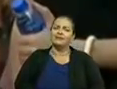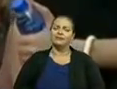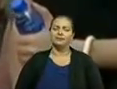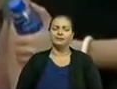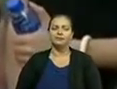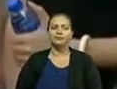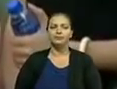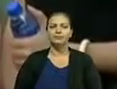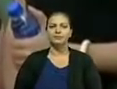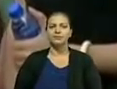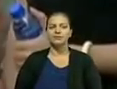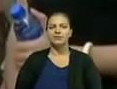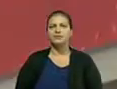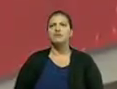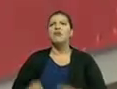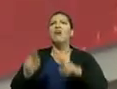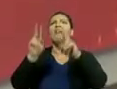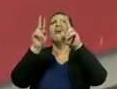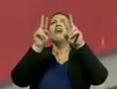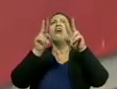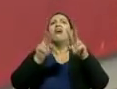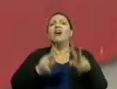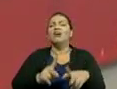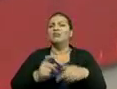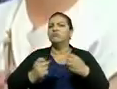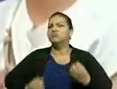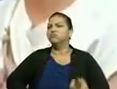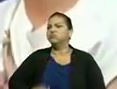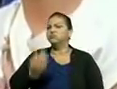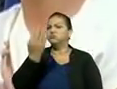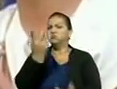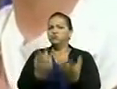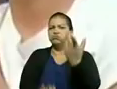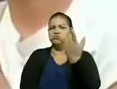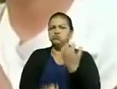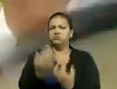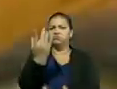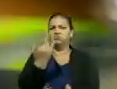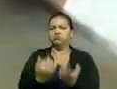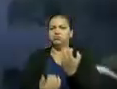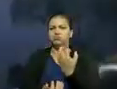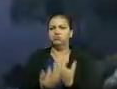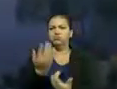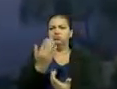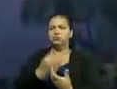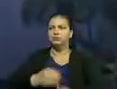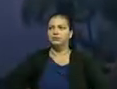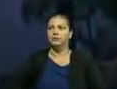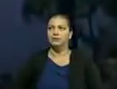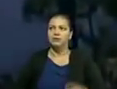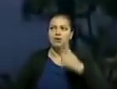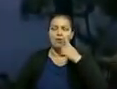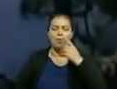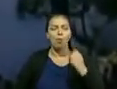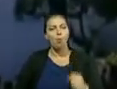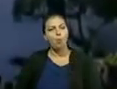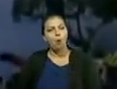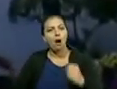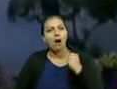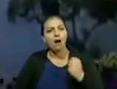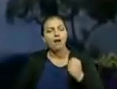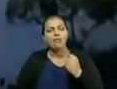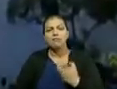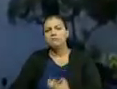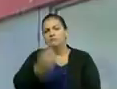minutos de pánico y temperatura que pusieron en vilo a los vecinos que palparon el infierno a